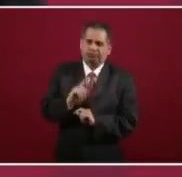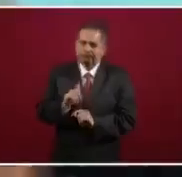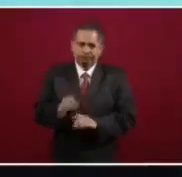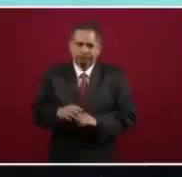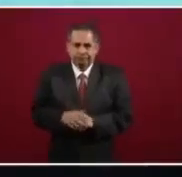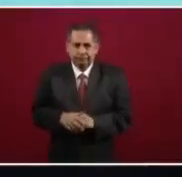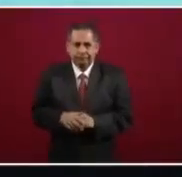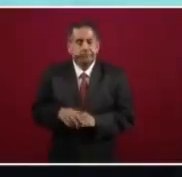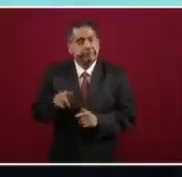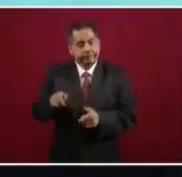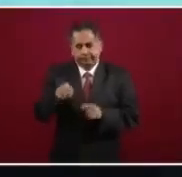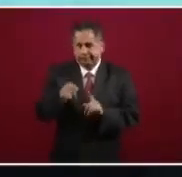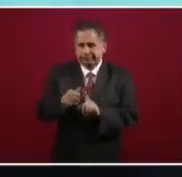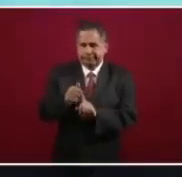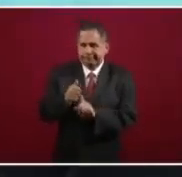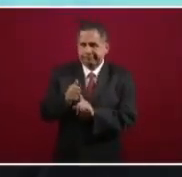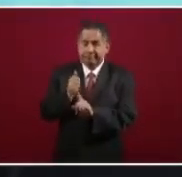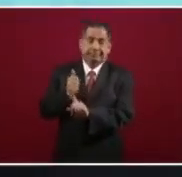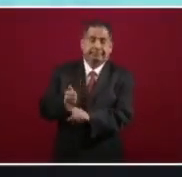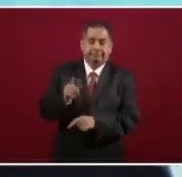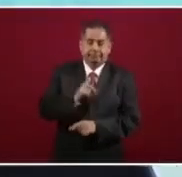aquí sí que aplique